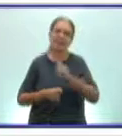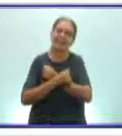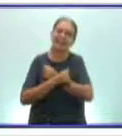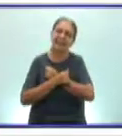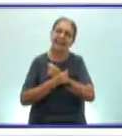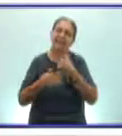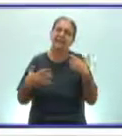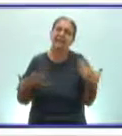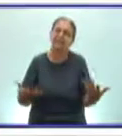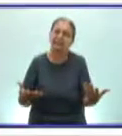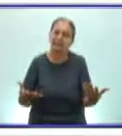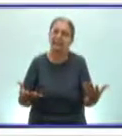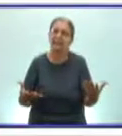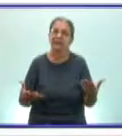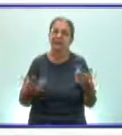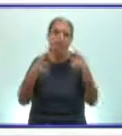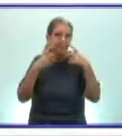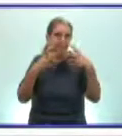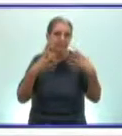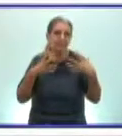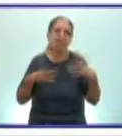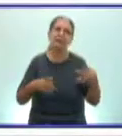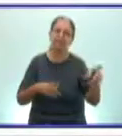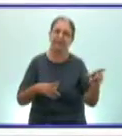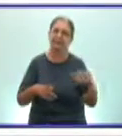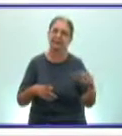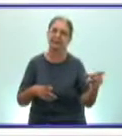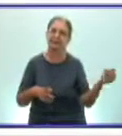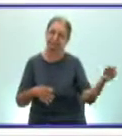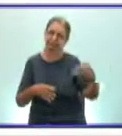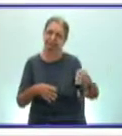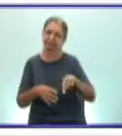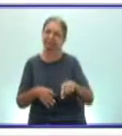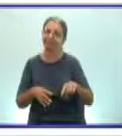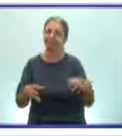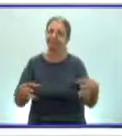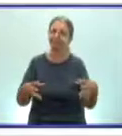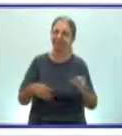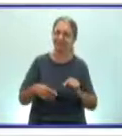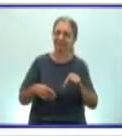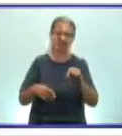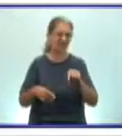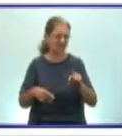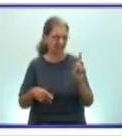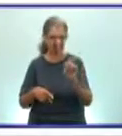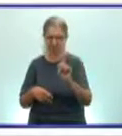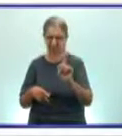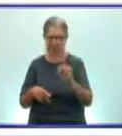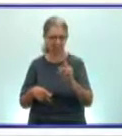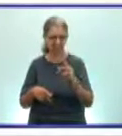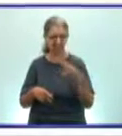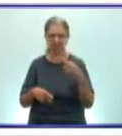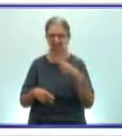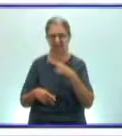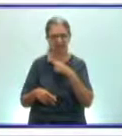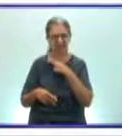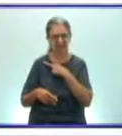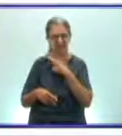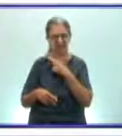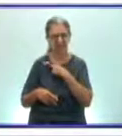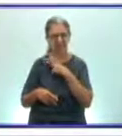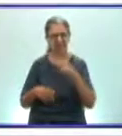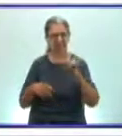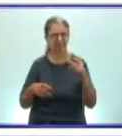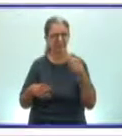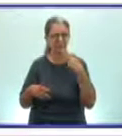incluya y se sienta importante. Nos parece que esta no es una razón para comenzar a fumar cuando todos sabemos